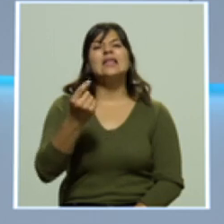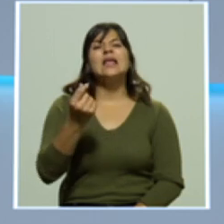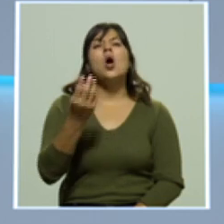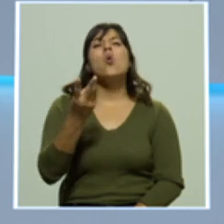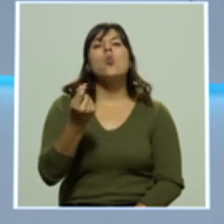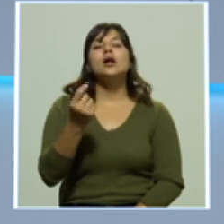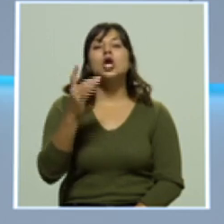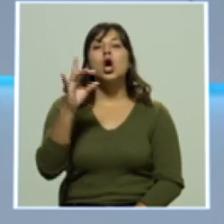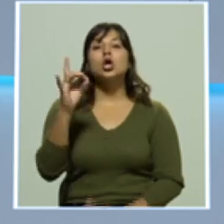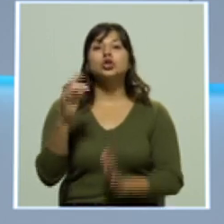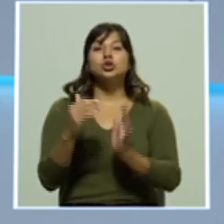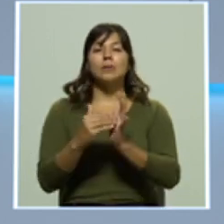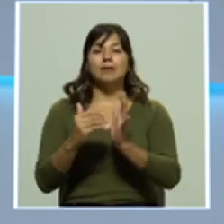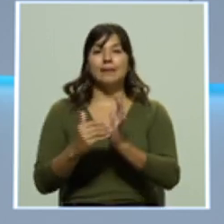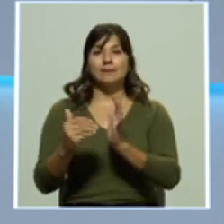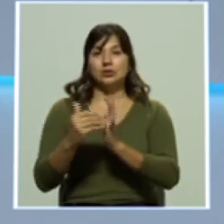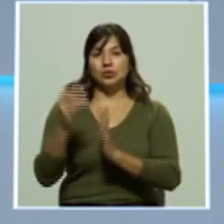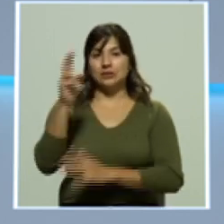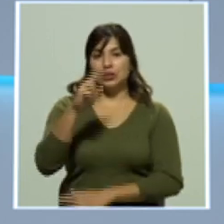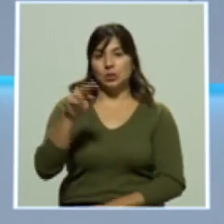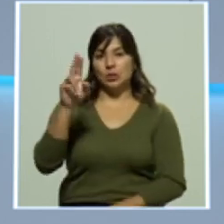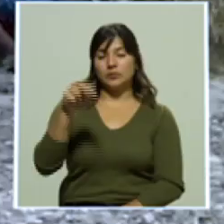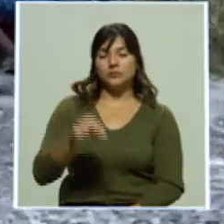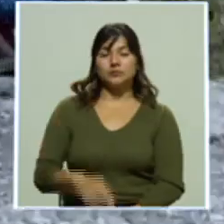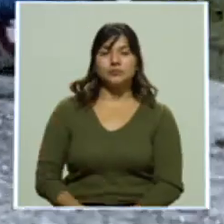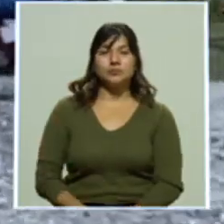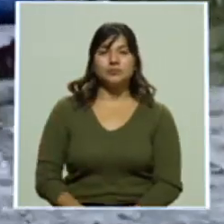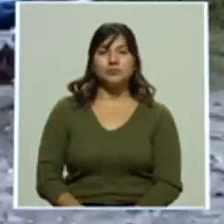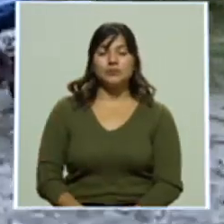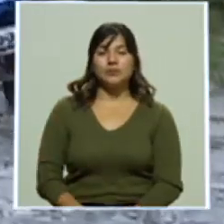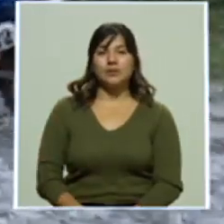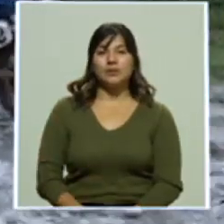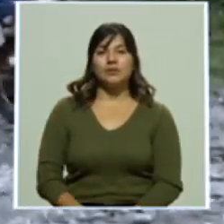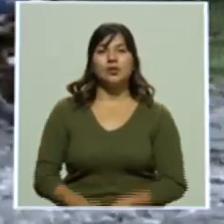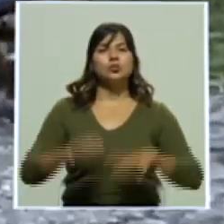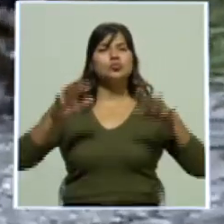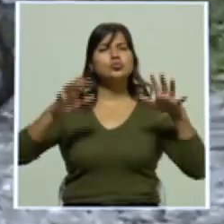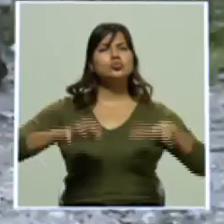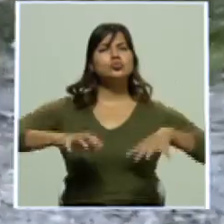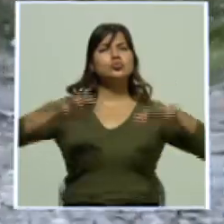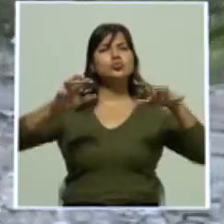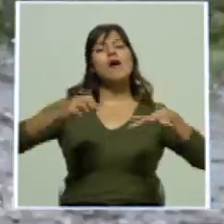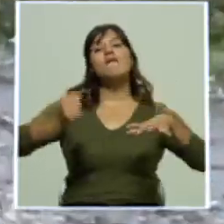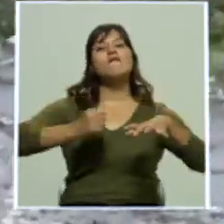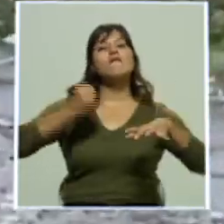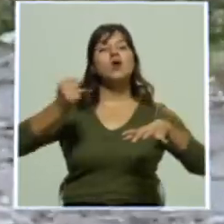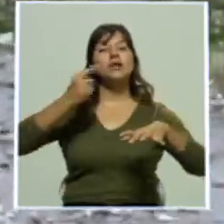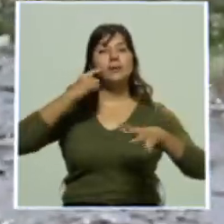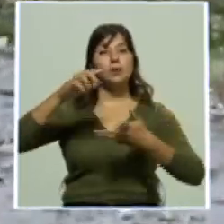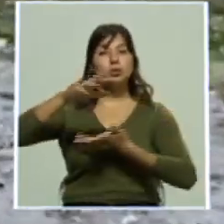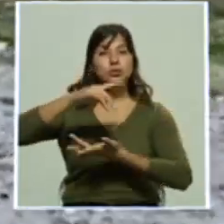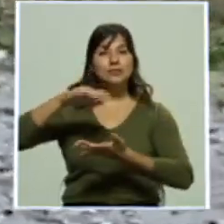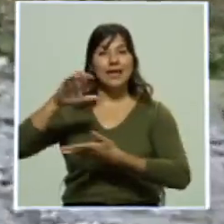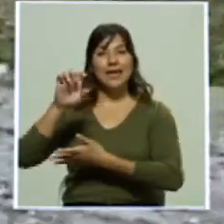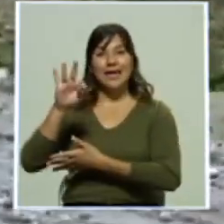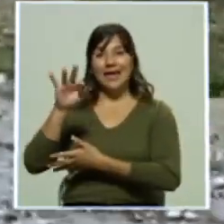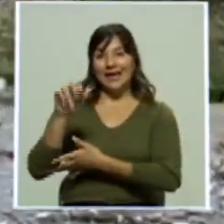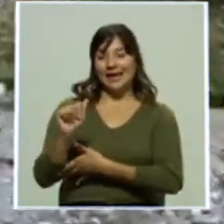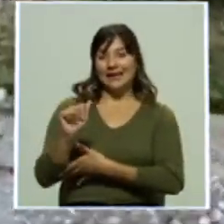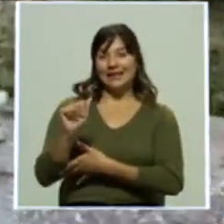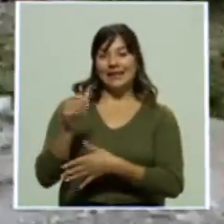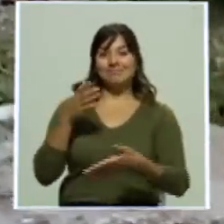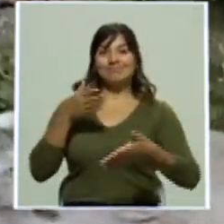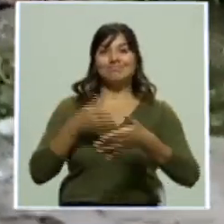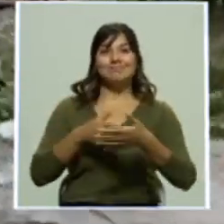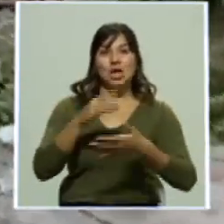de 8.000 millones de colones. Las fuertes lluvias provocadas por la tormenta tropical ETA generaron a nivel